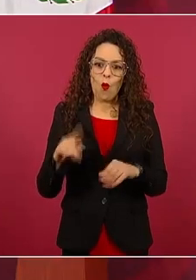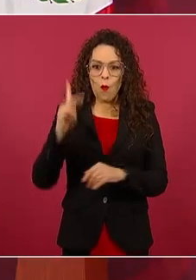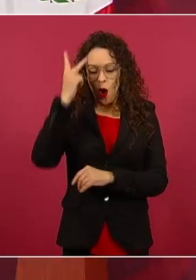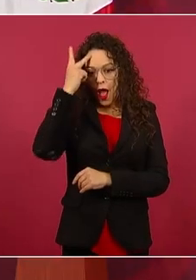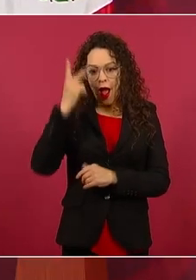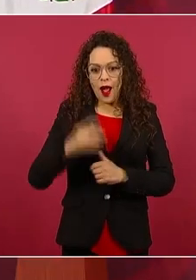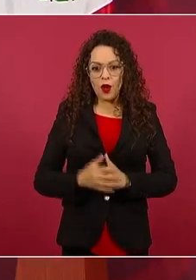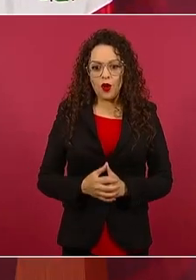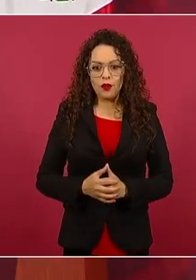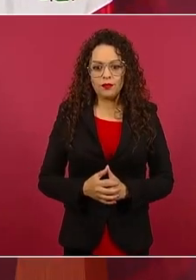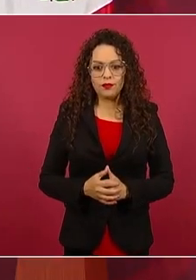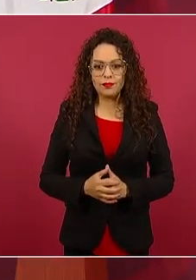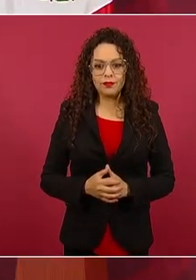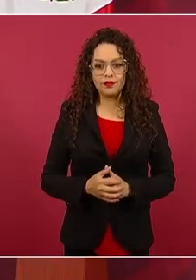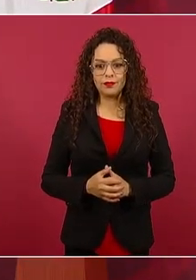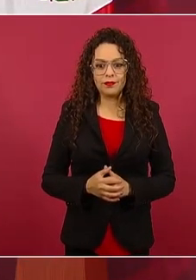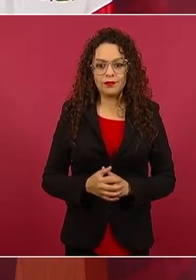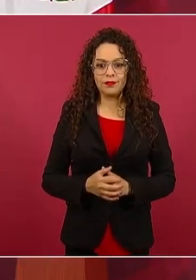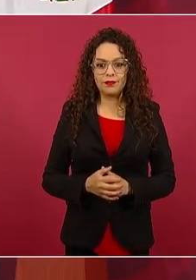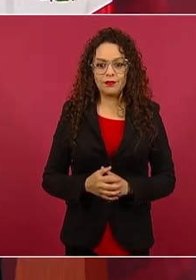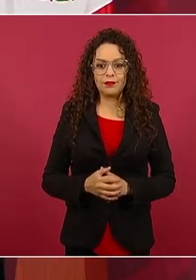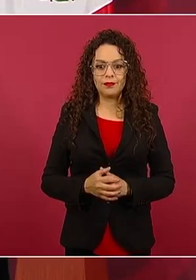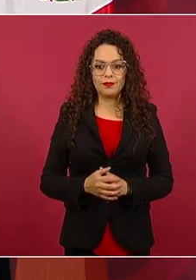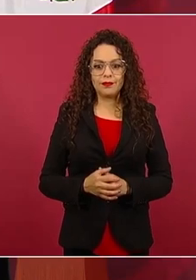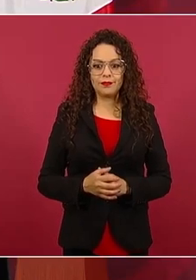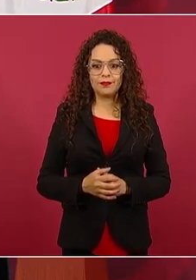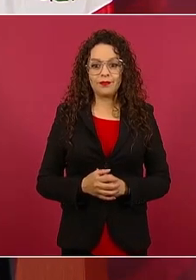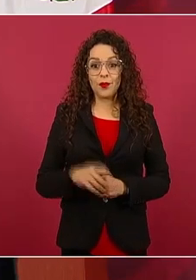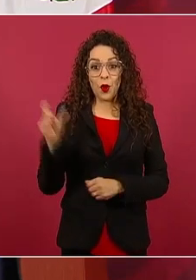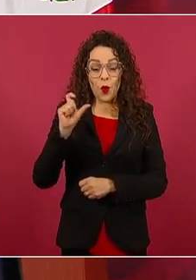salimos en Polanco cuando hay votación?